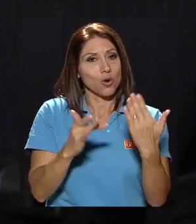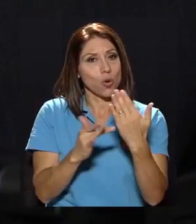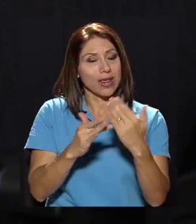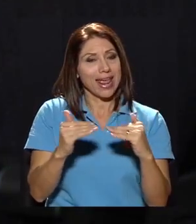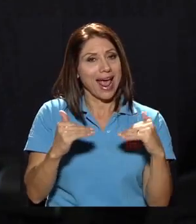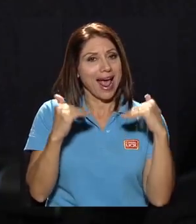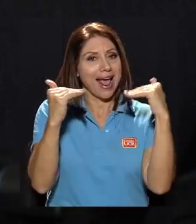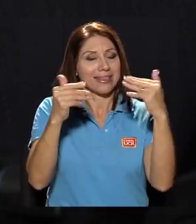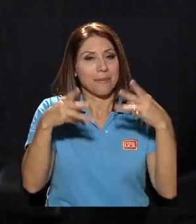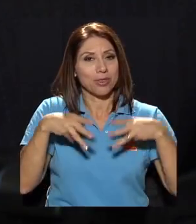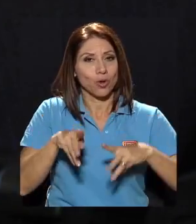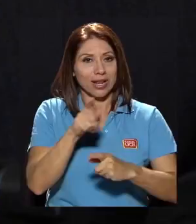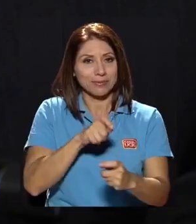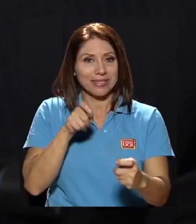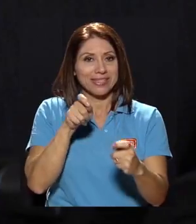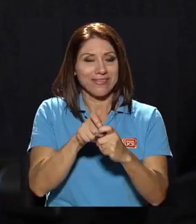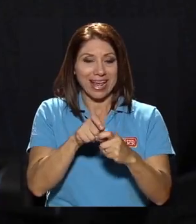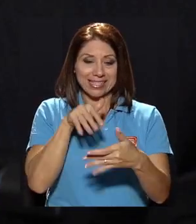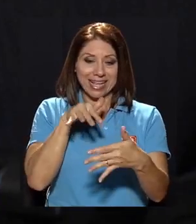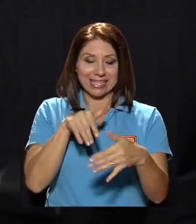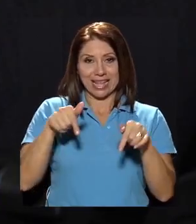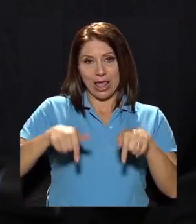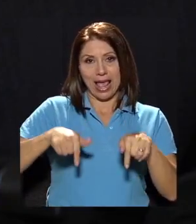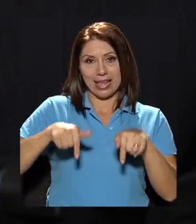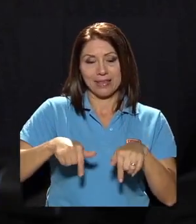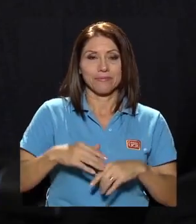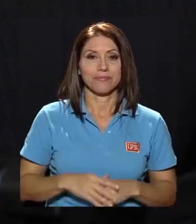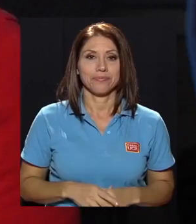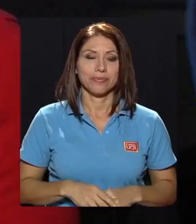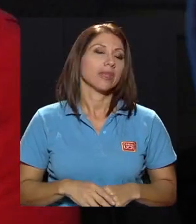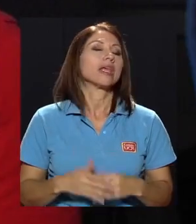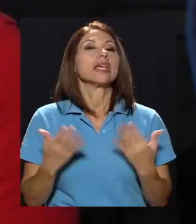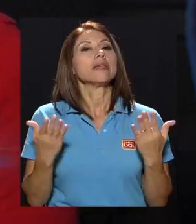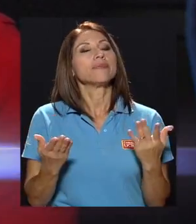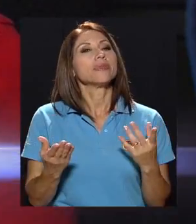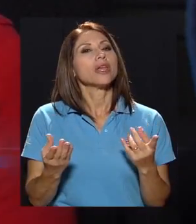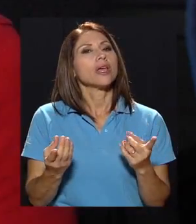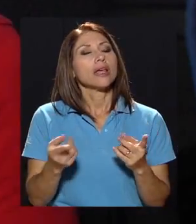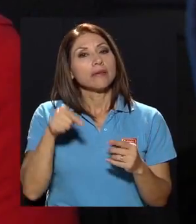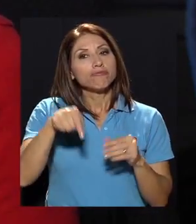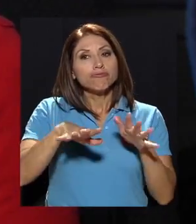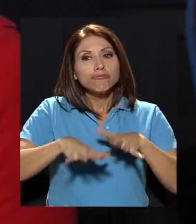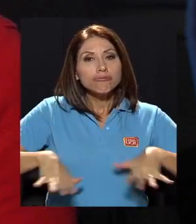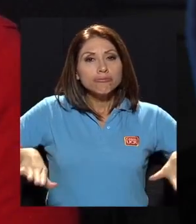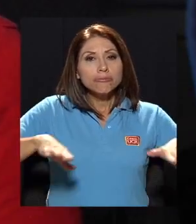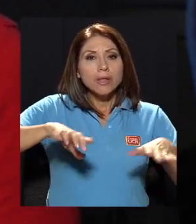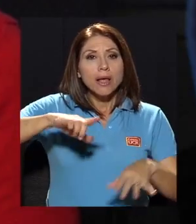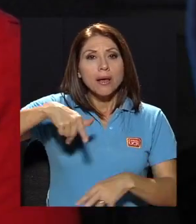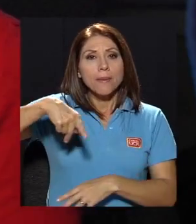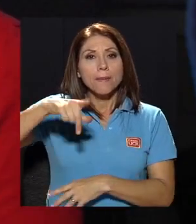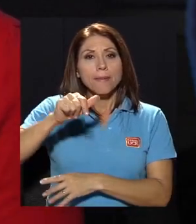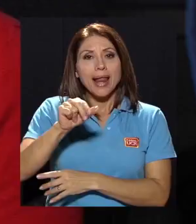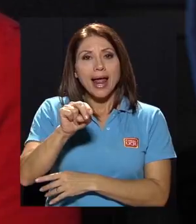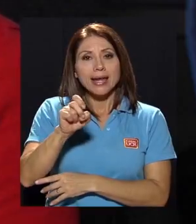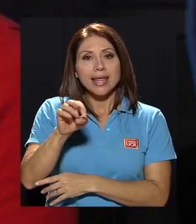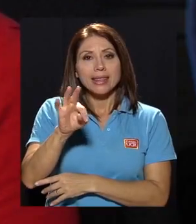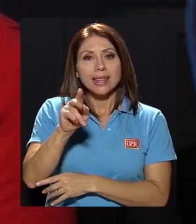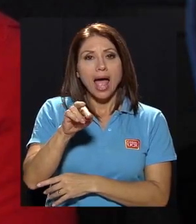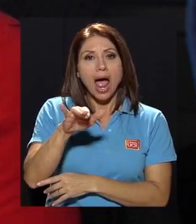específica que están aquí estudiando en el planetario. Y finalmente, ¿cuáles son las proyecciones del planetario a futuro?